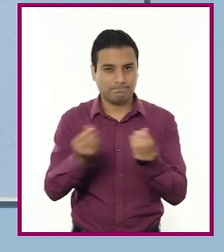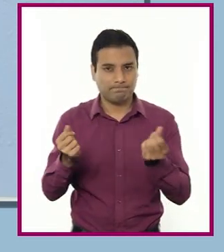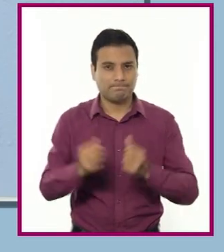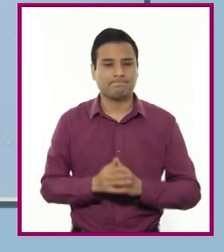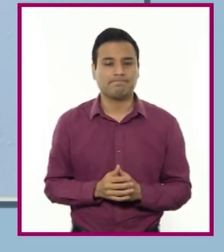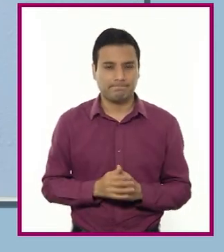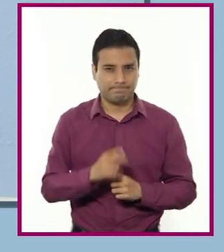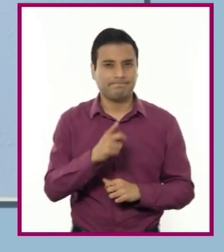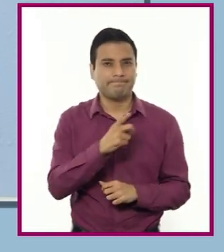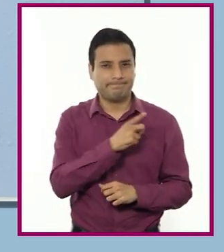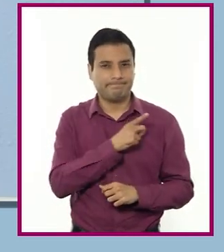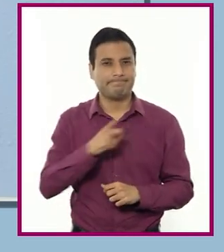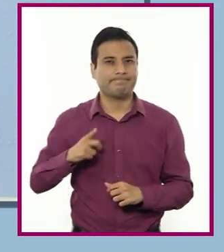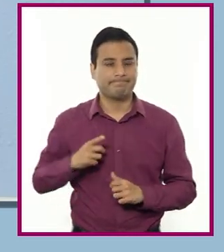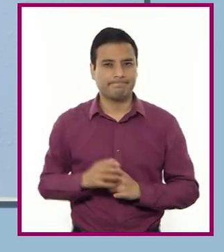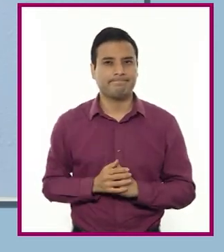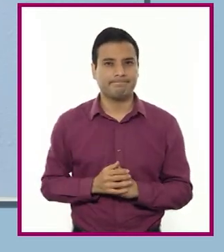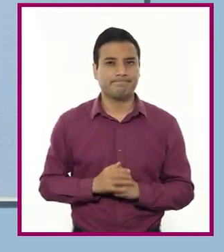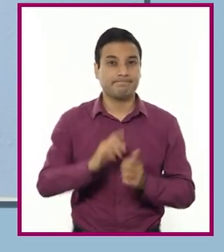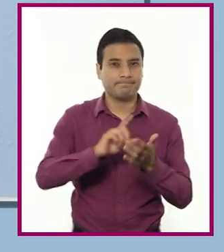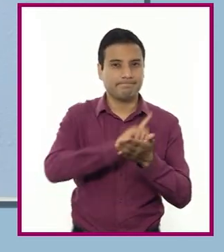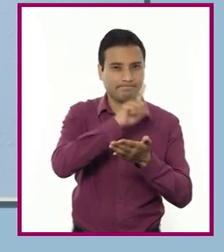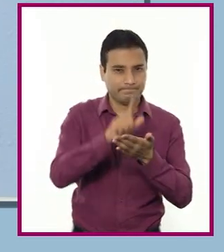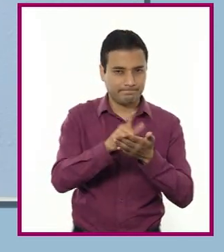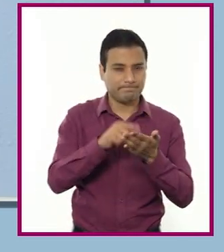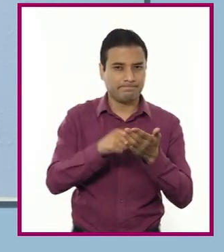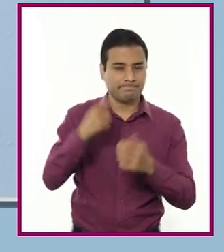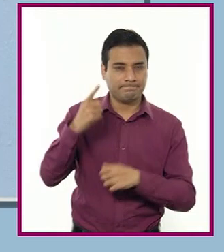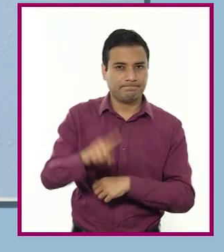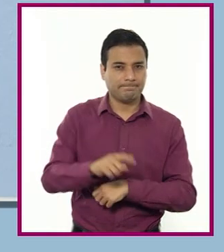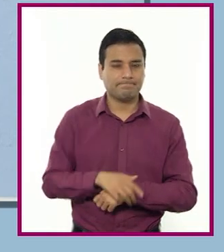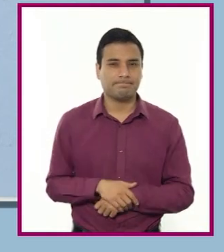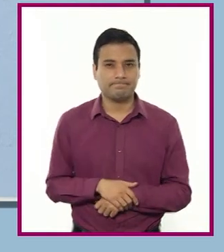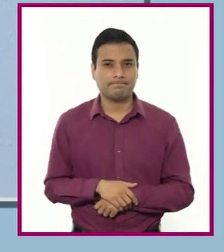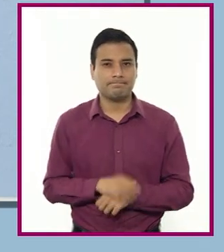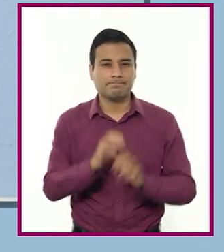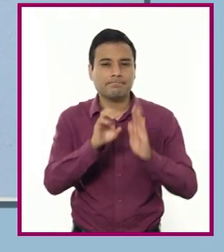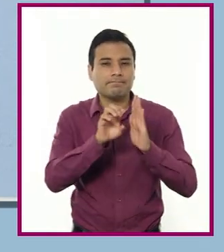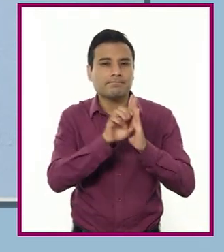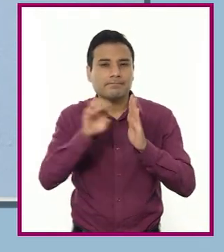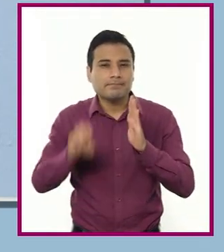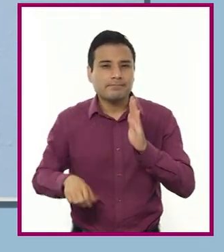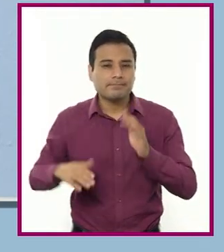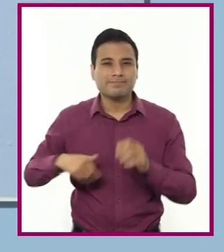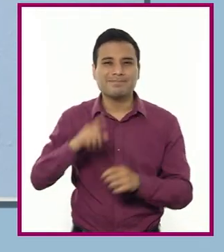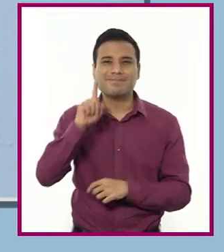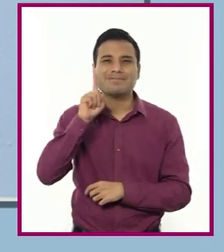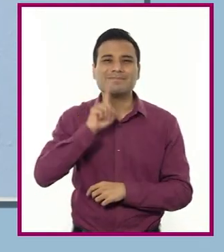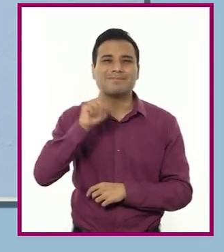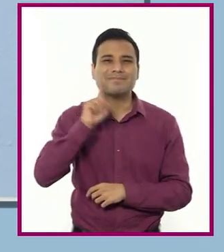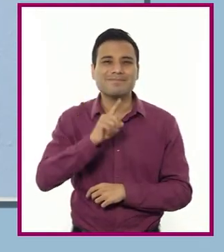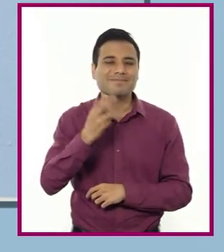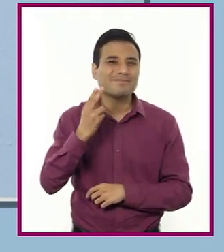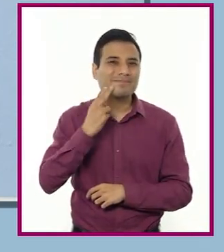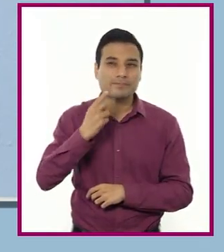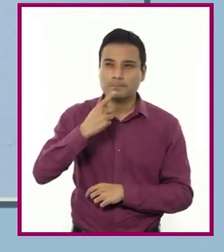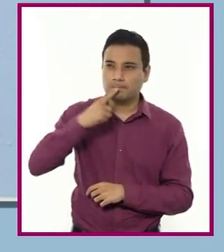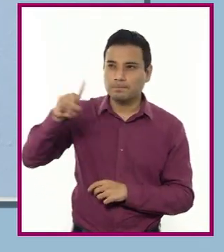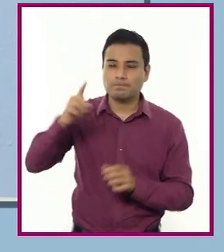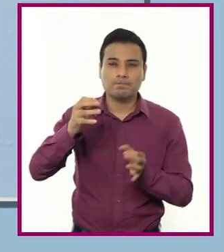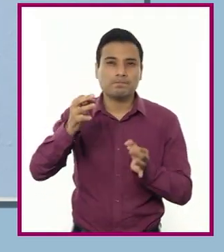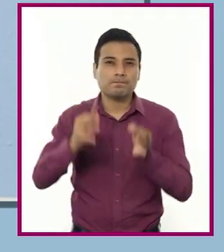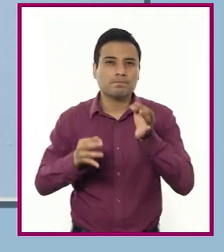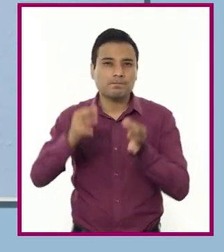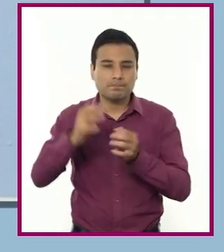los términos en que establezca la ley. Como en el caso de Nancy, que tuvo que acudir a un juez para informarse